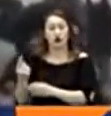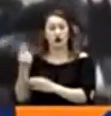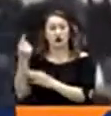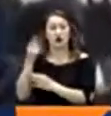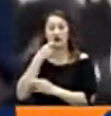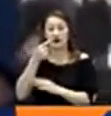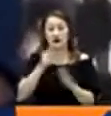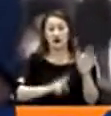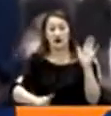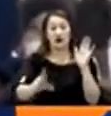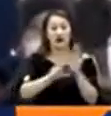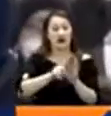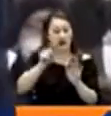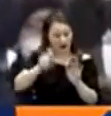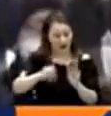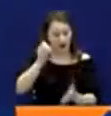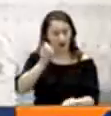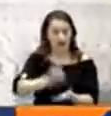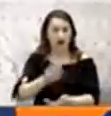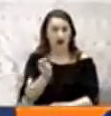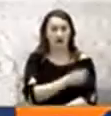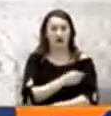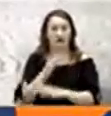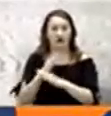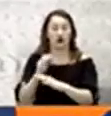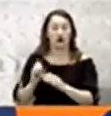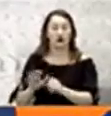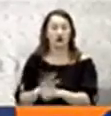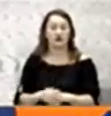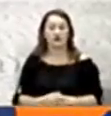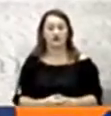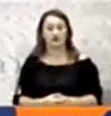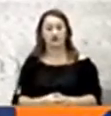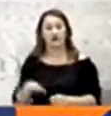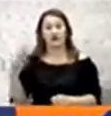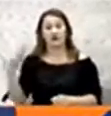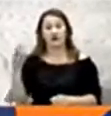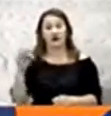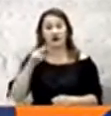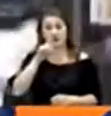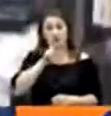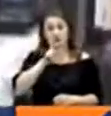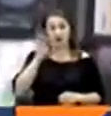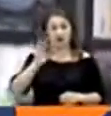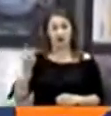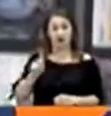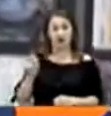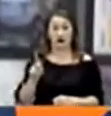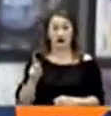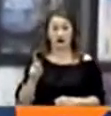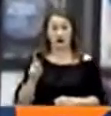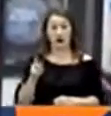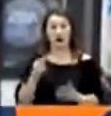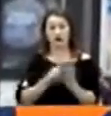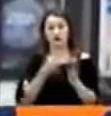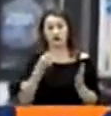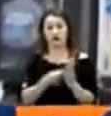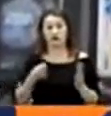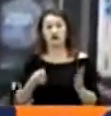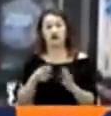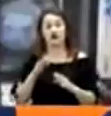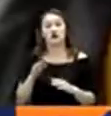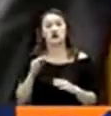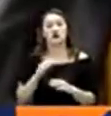ley que hace obligatoria la vacunación anti-COVID. Francia, a partir del 2 de febrero, levantará gradualmente las restricciones contra el